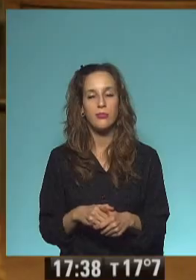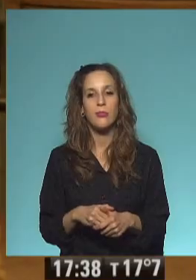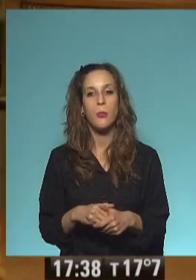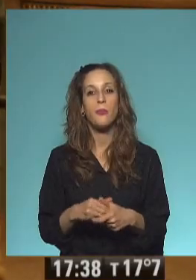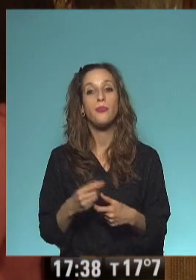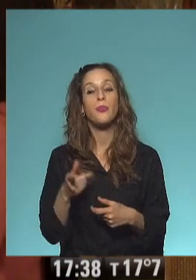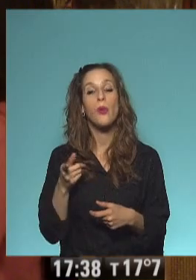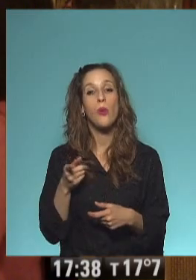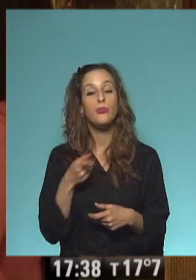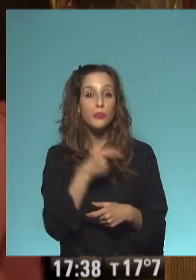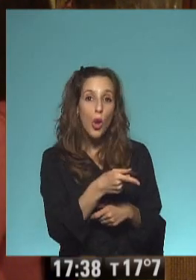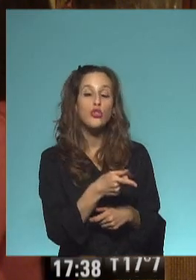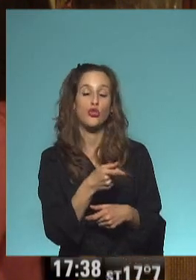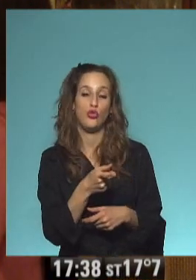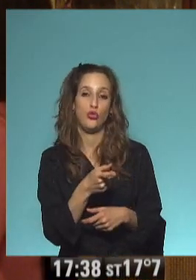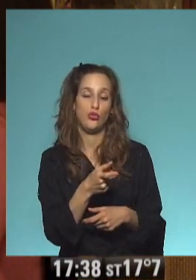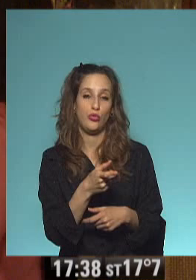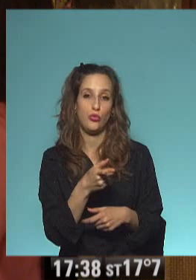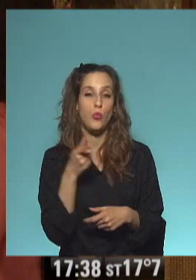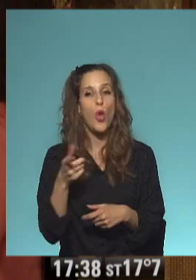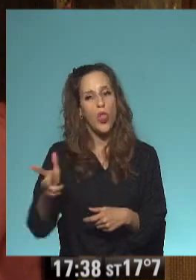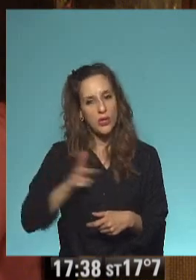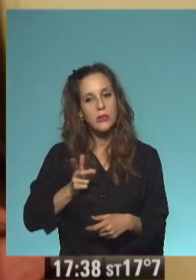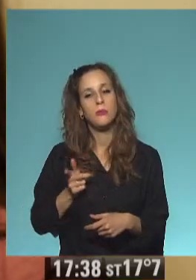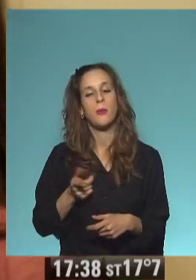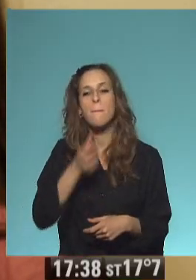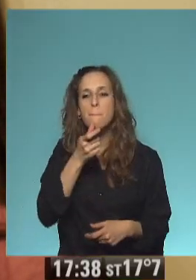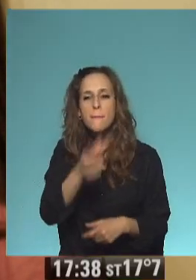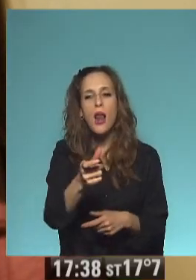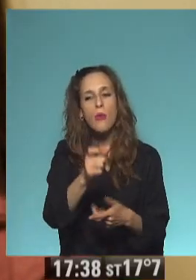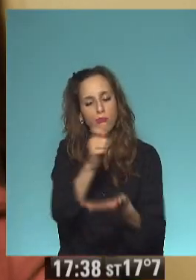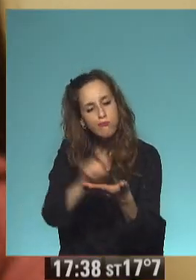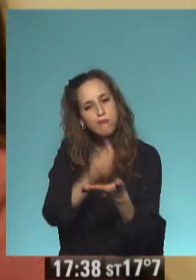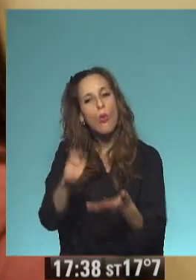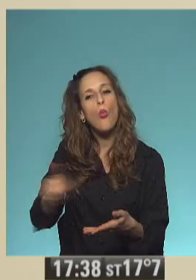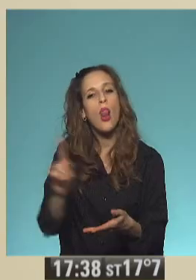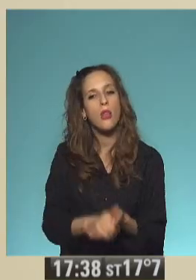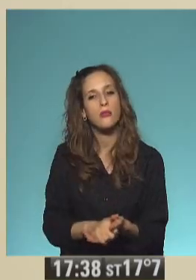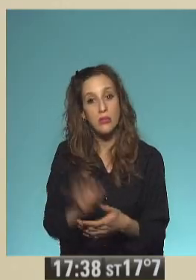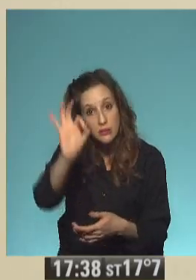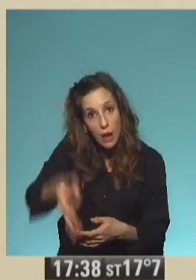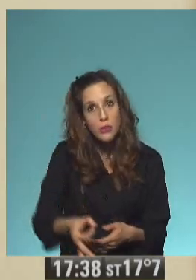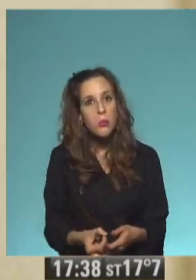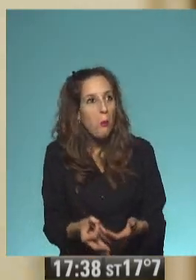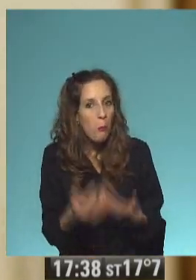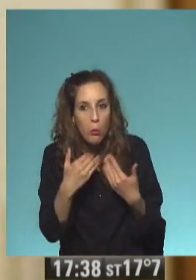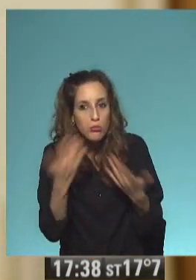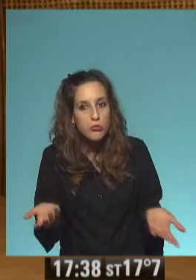¿Vos me podés decir, sin temor a equivocarte, cuál fue la palabra que escribí en este papel? No.